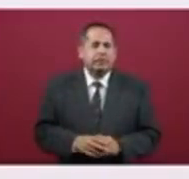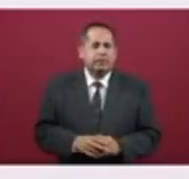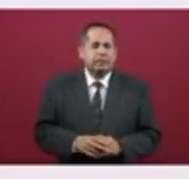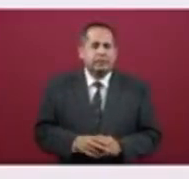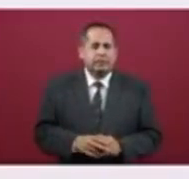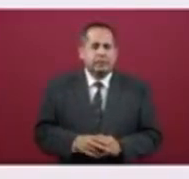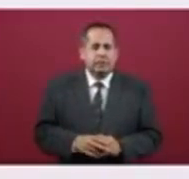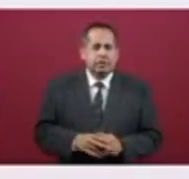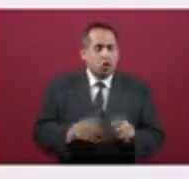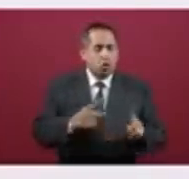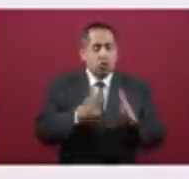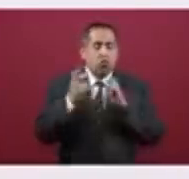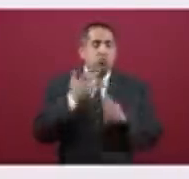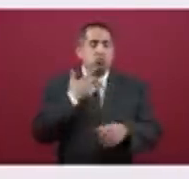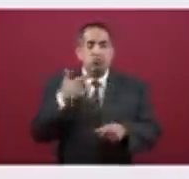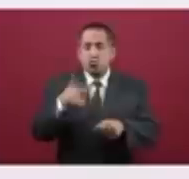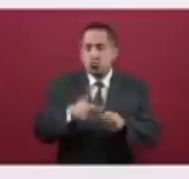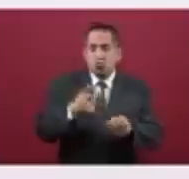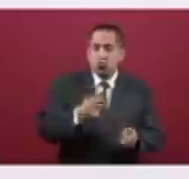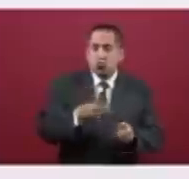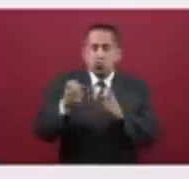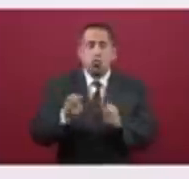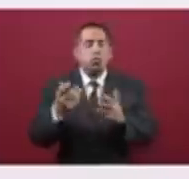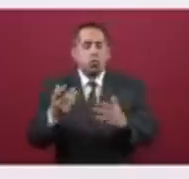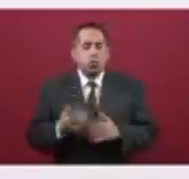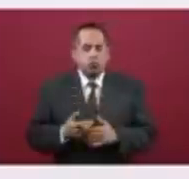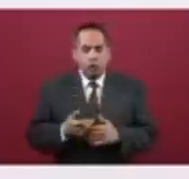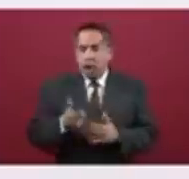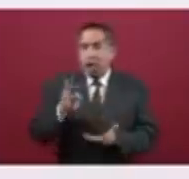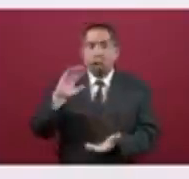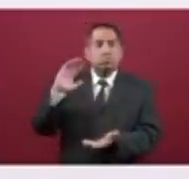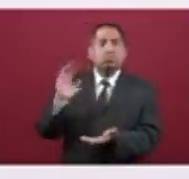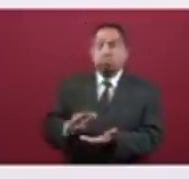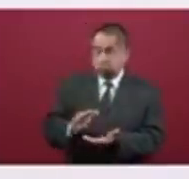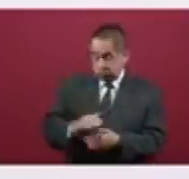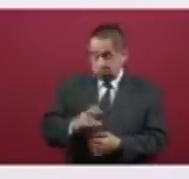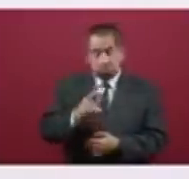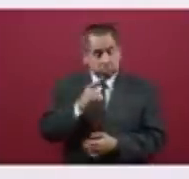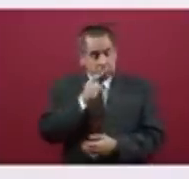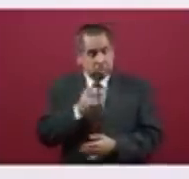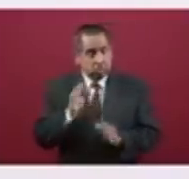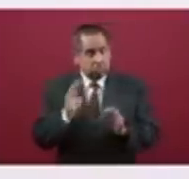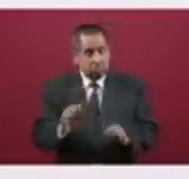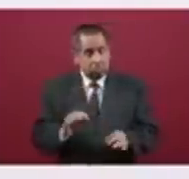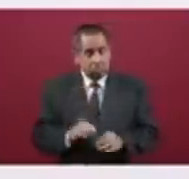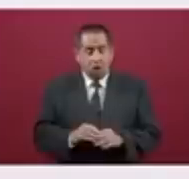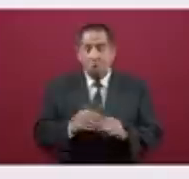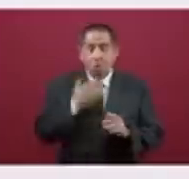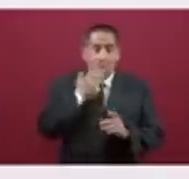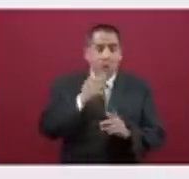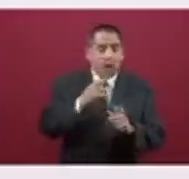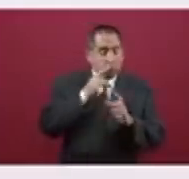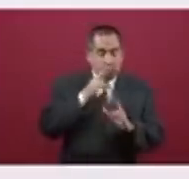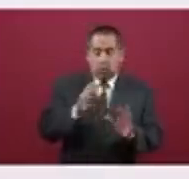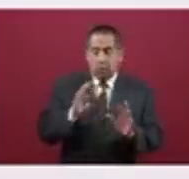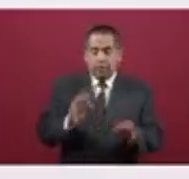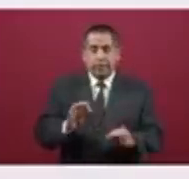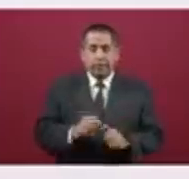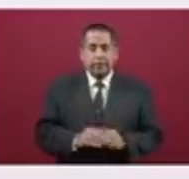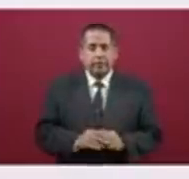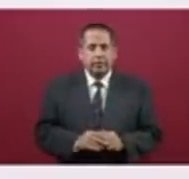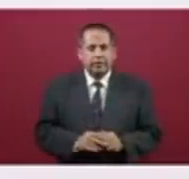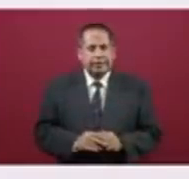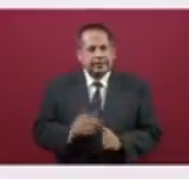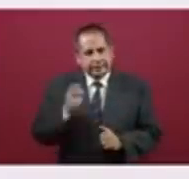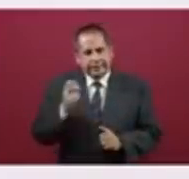en el robo de combustible si se redujo la cifra y hay buenos resultados y